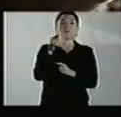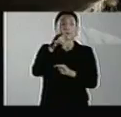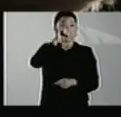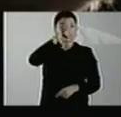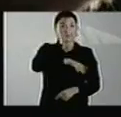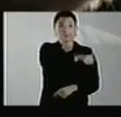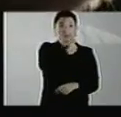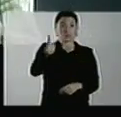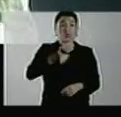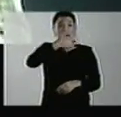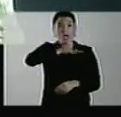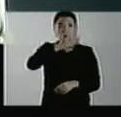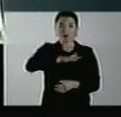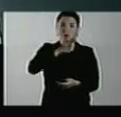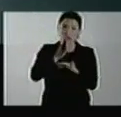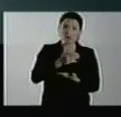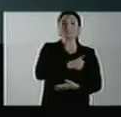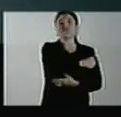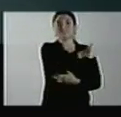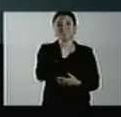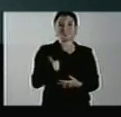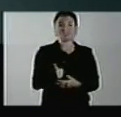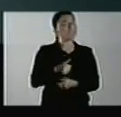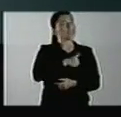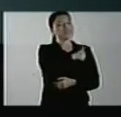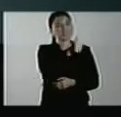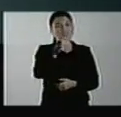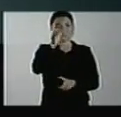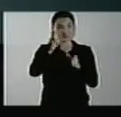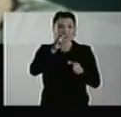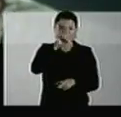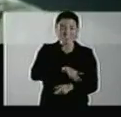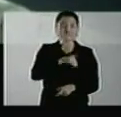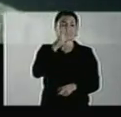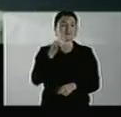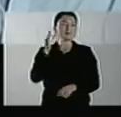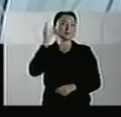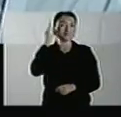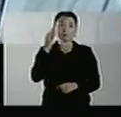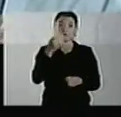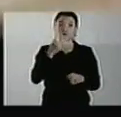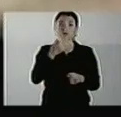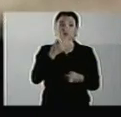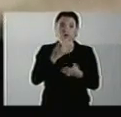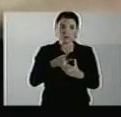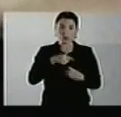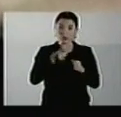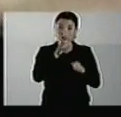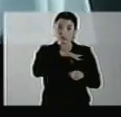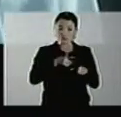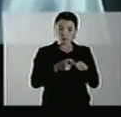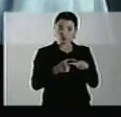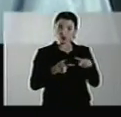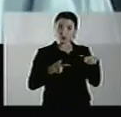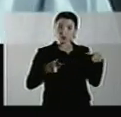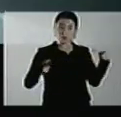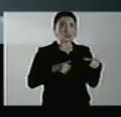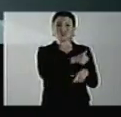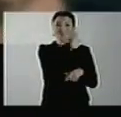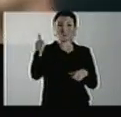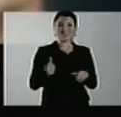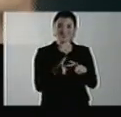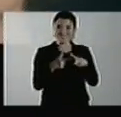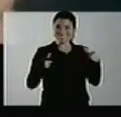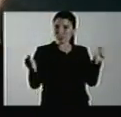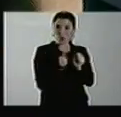de todos, el agua debe ser para todos, de todos los chilenos y chilenas. Para que cuando crezca Chile, crezcamos todos